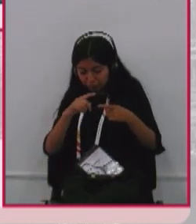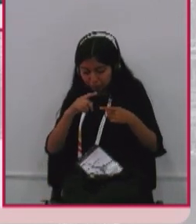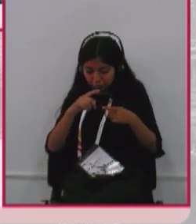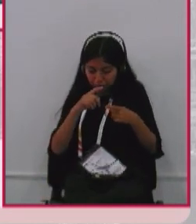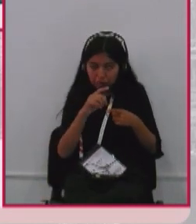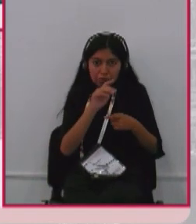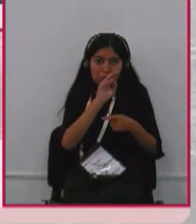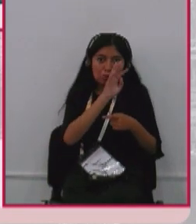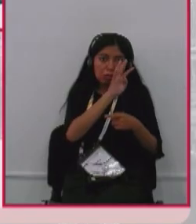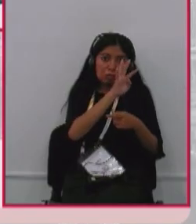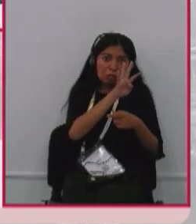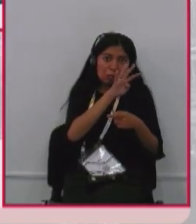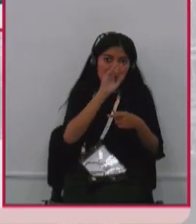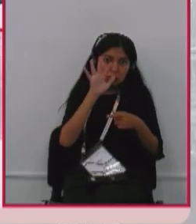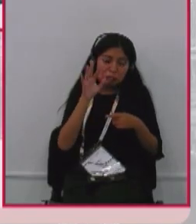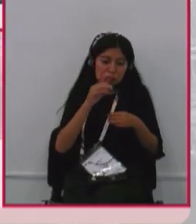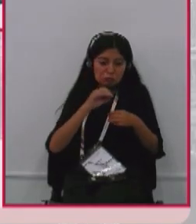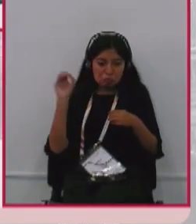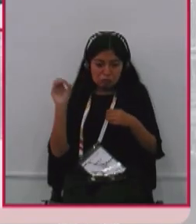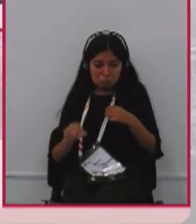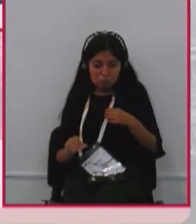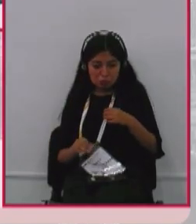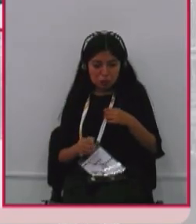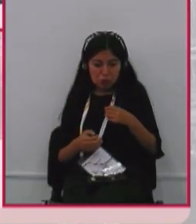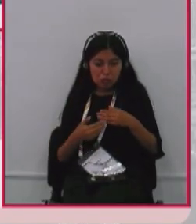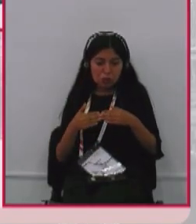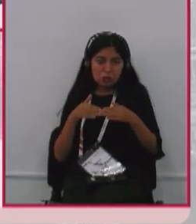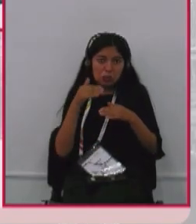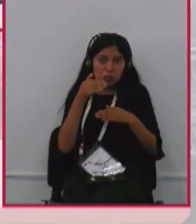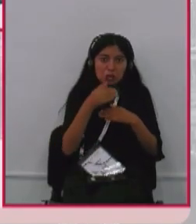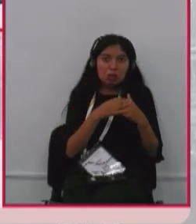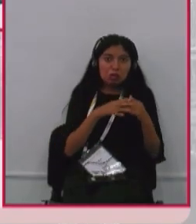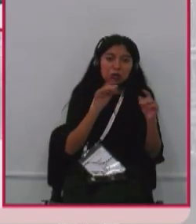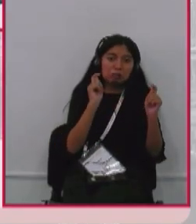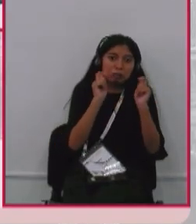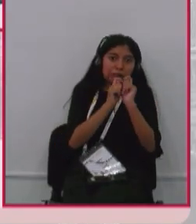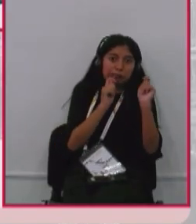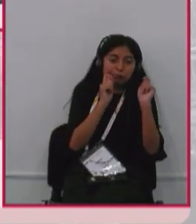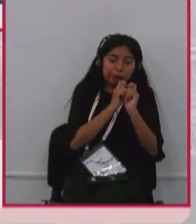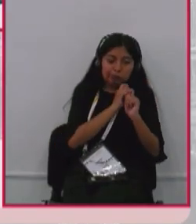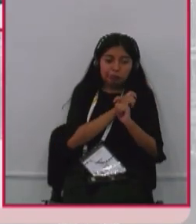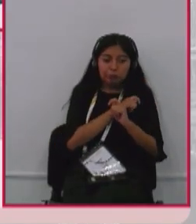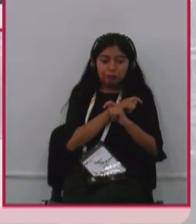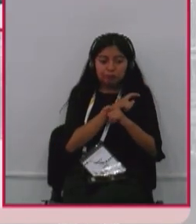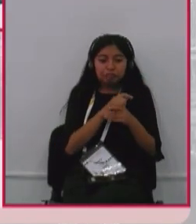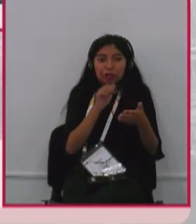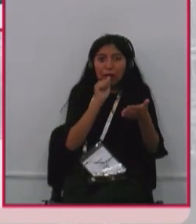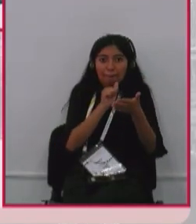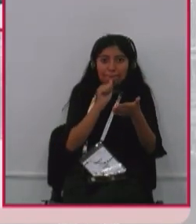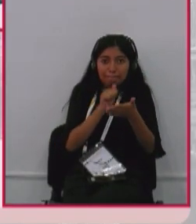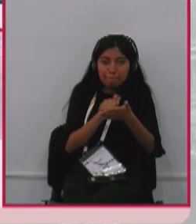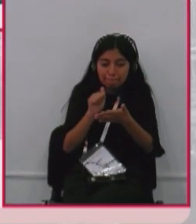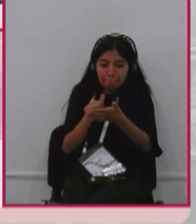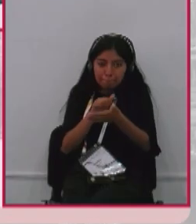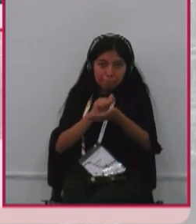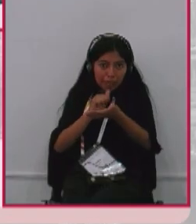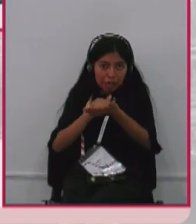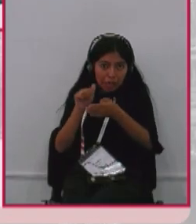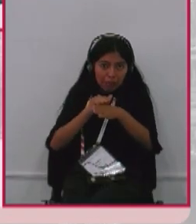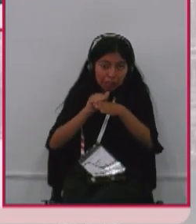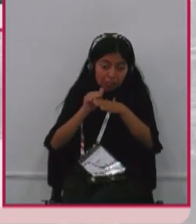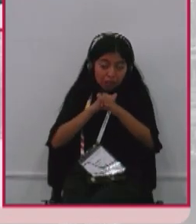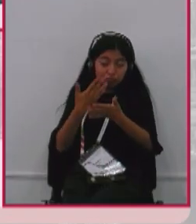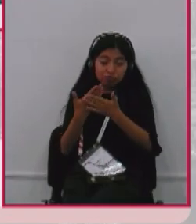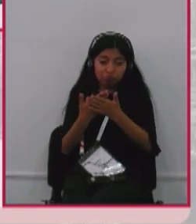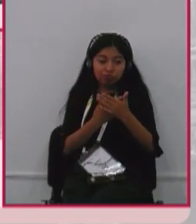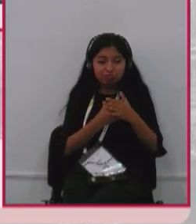recuperación, pero sobre 100 gramos por tonelada de oro. Y después se hizo un pilotaje, y el pilotaje también demostró los mismos resultados. ¿Qué se